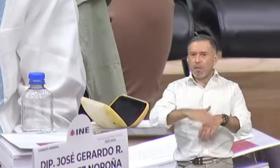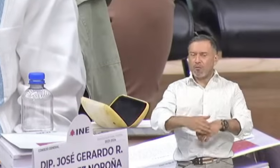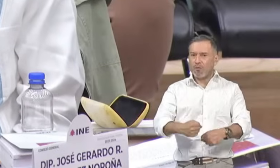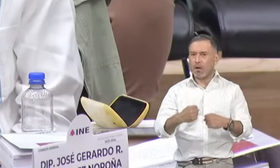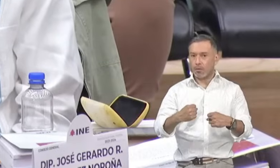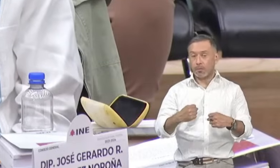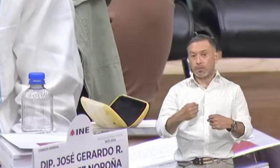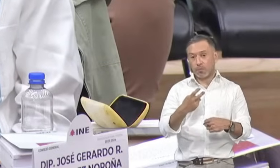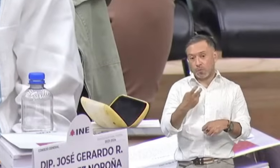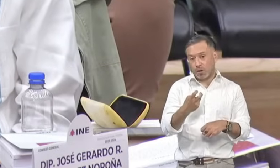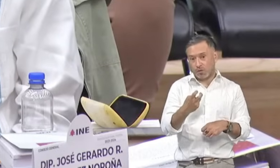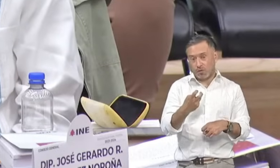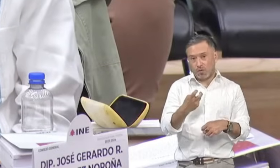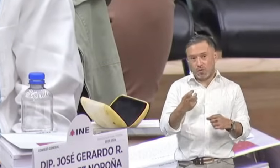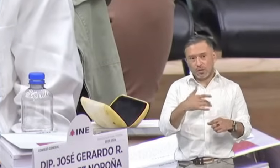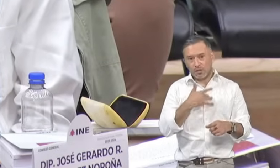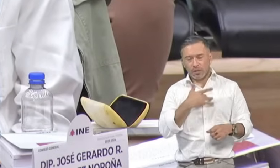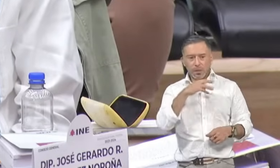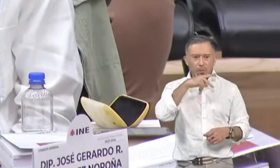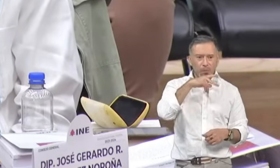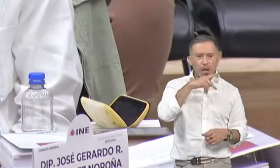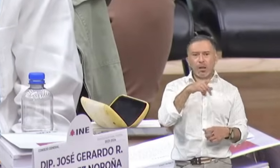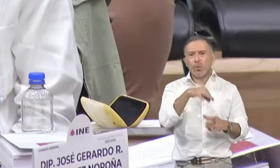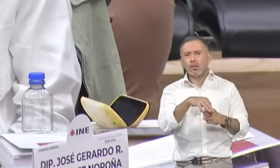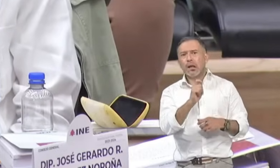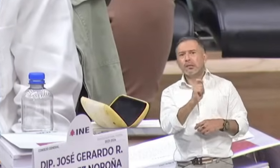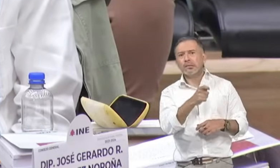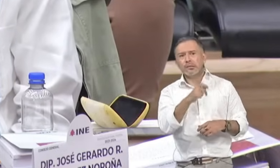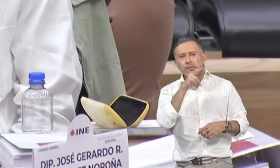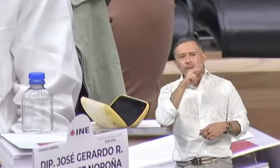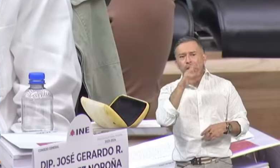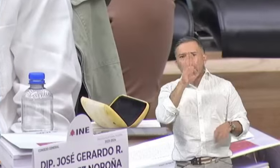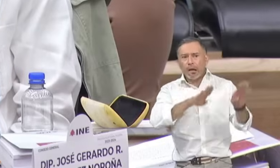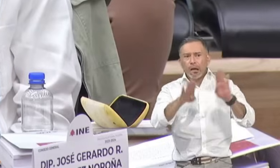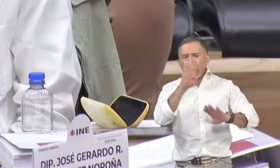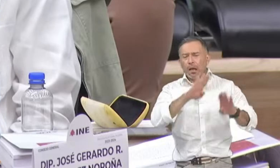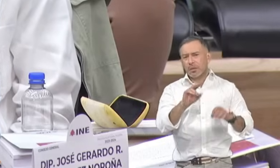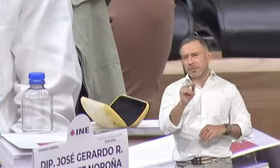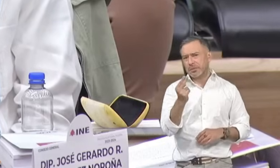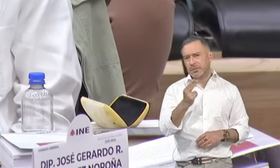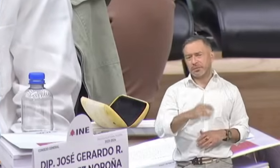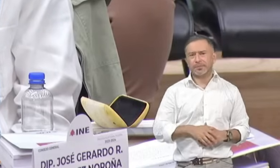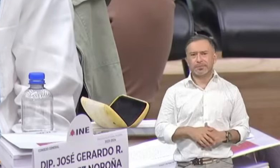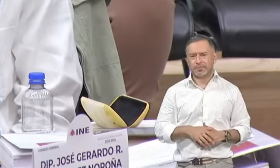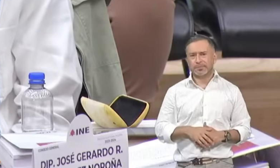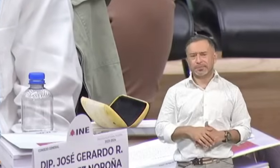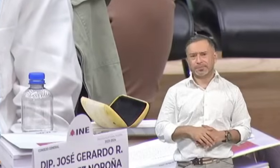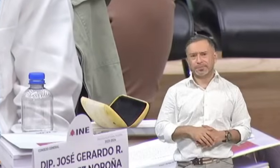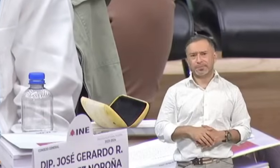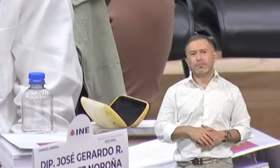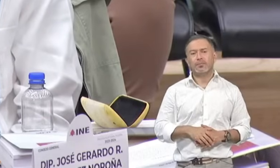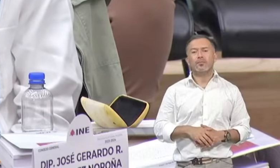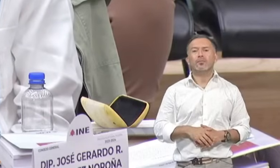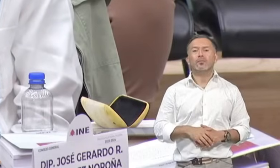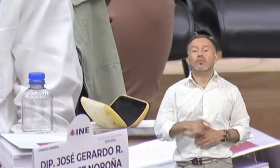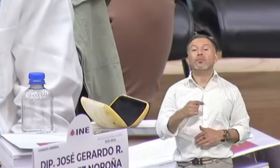pues yo creo que no deberían preocuparse de las encuestas, deberían preocuparse del avance que tiene